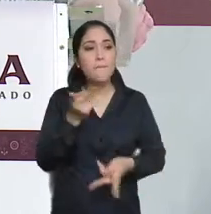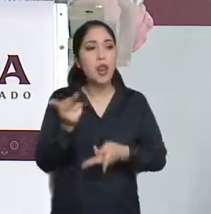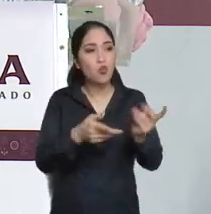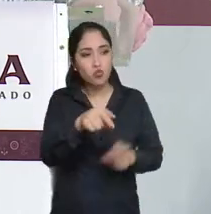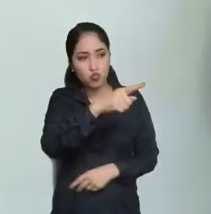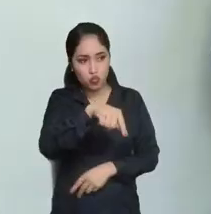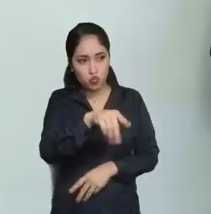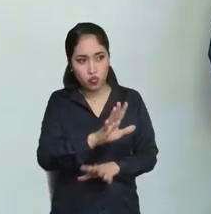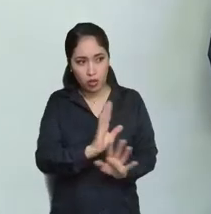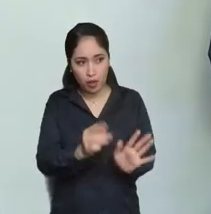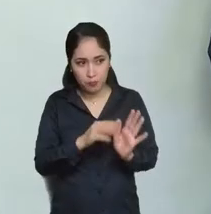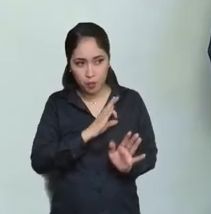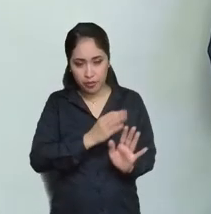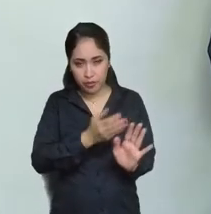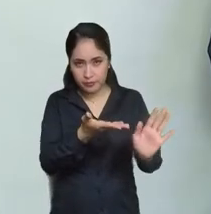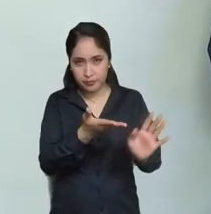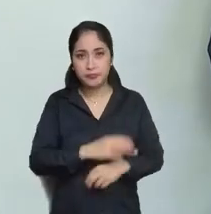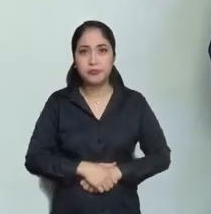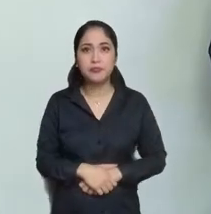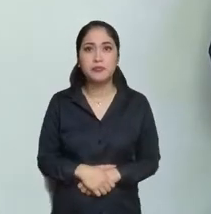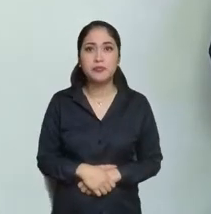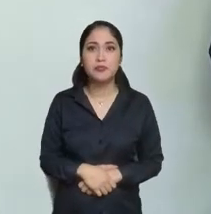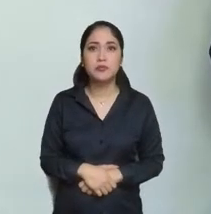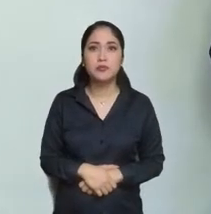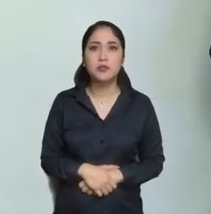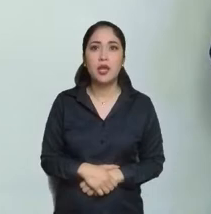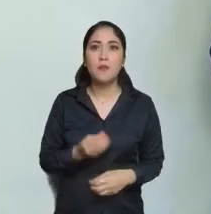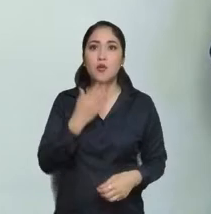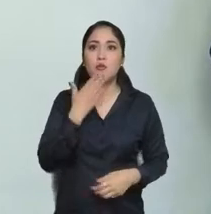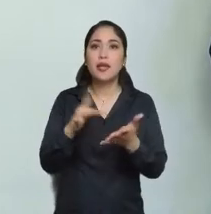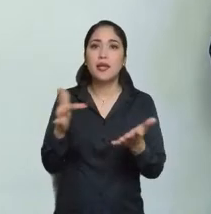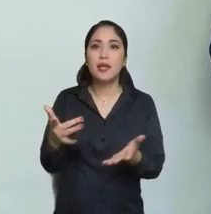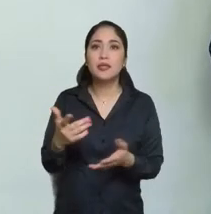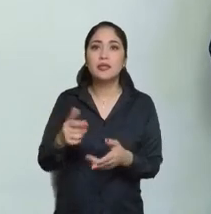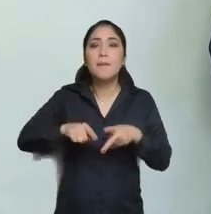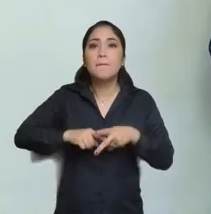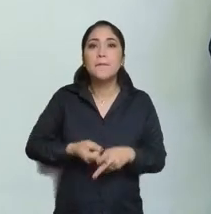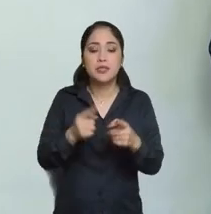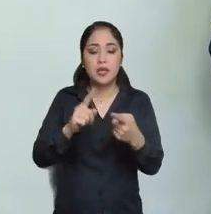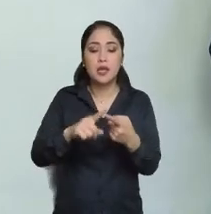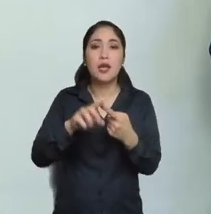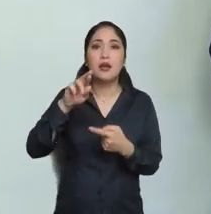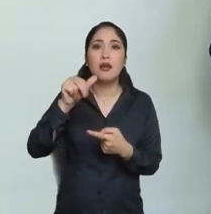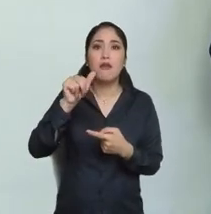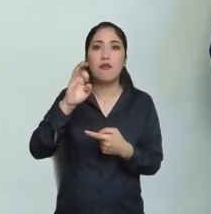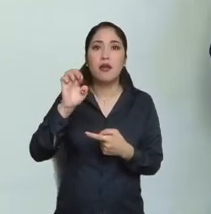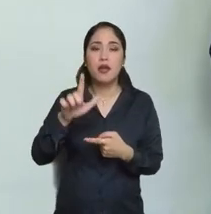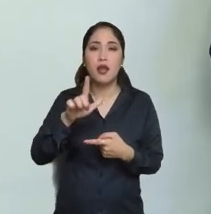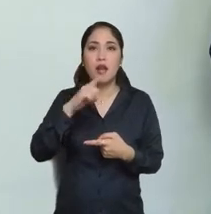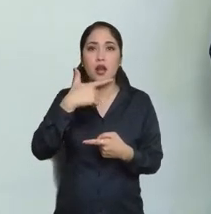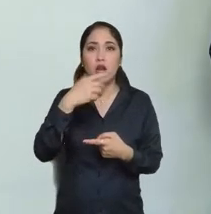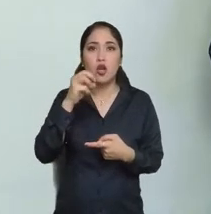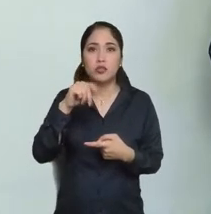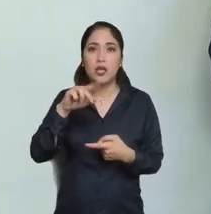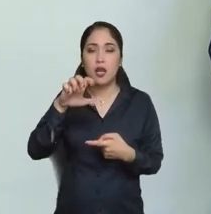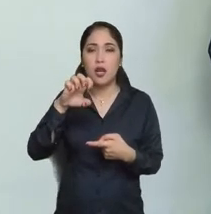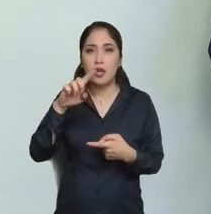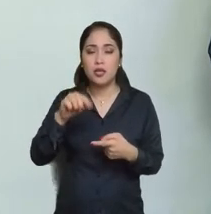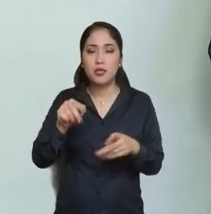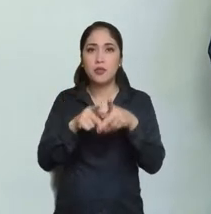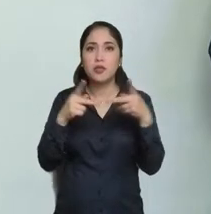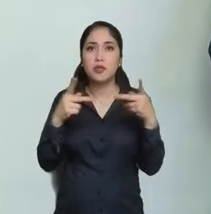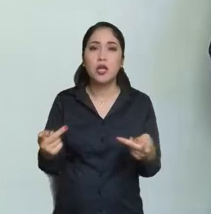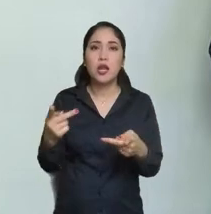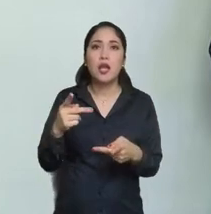muchas gracias. Empezamos con Rafael González, de Reflectores MX. Ok, bueno.